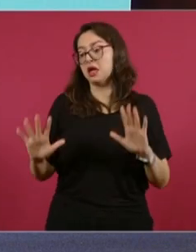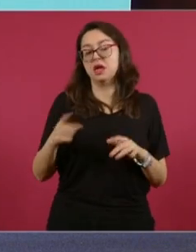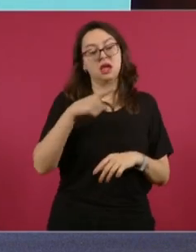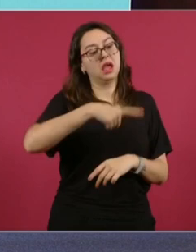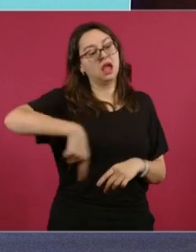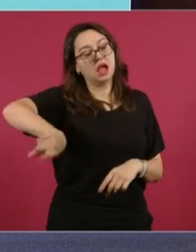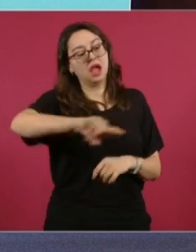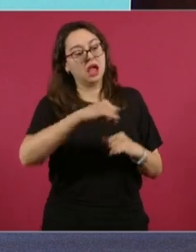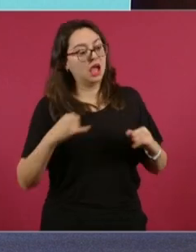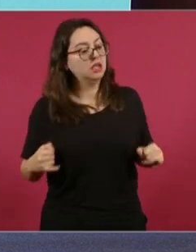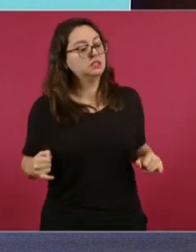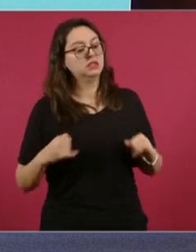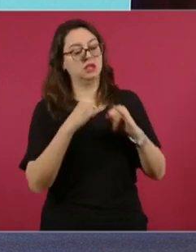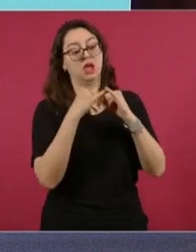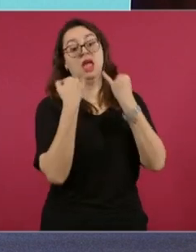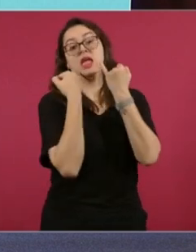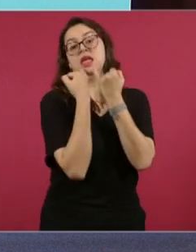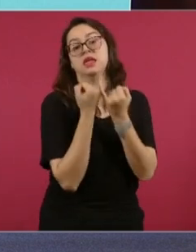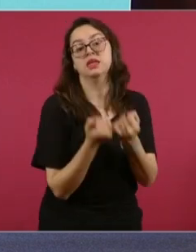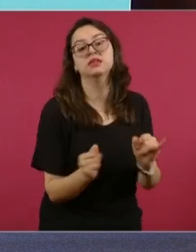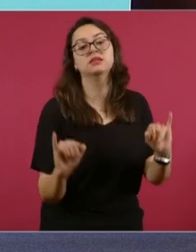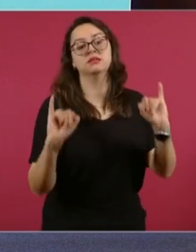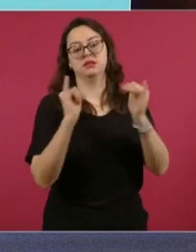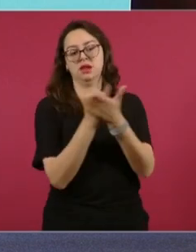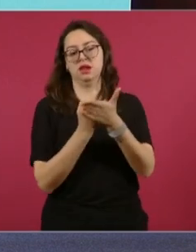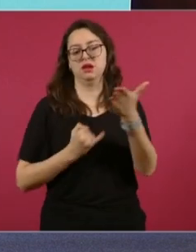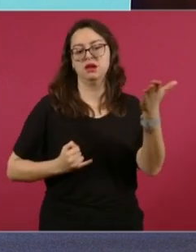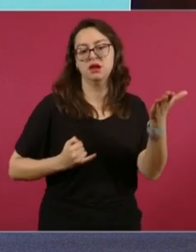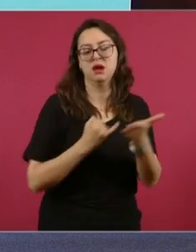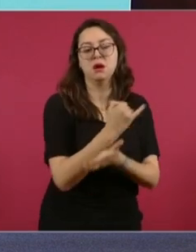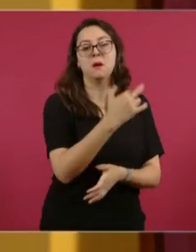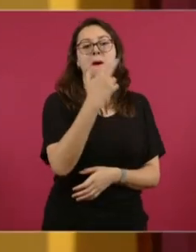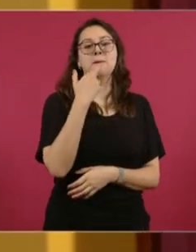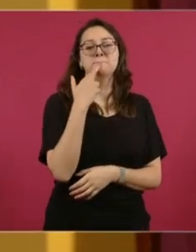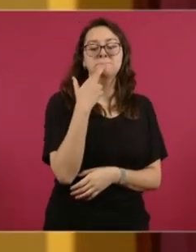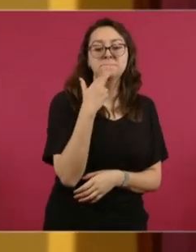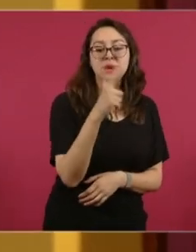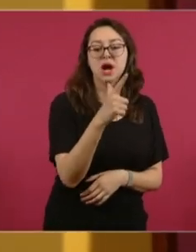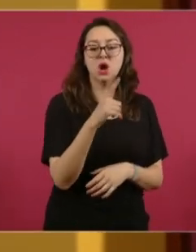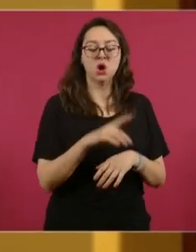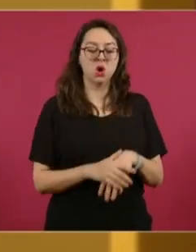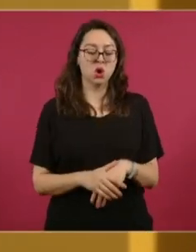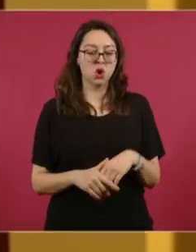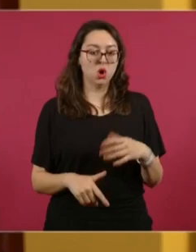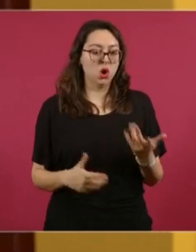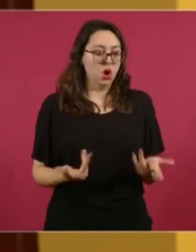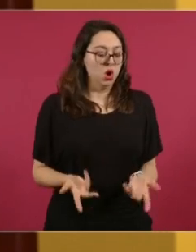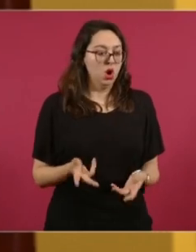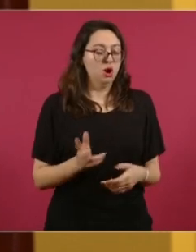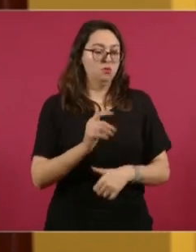independencia, tomar mejores decisiones, garantizar mejor la